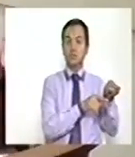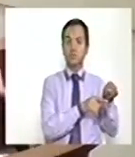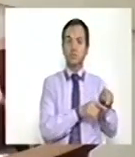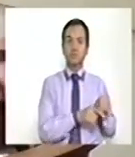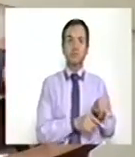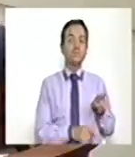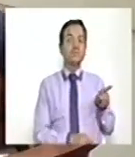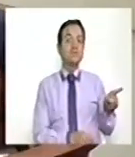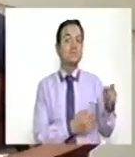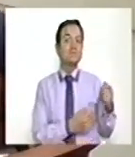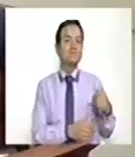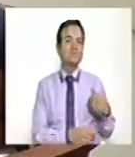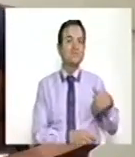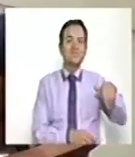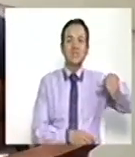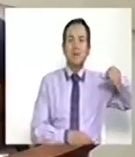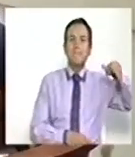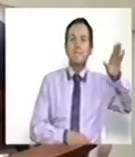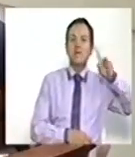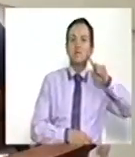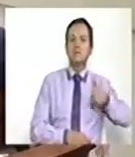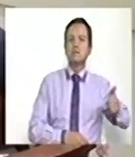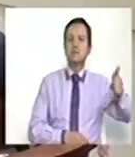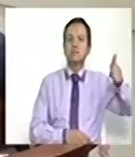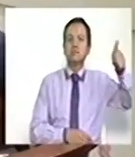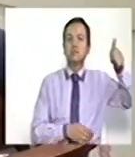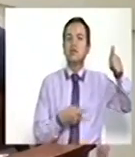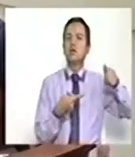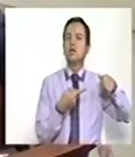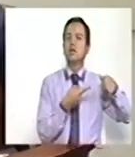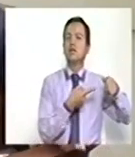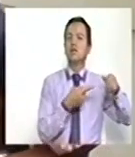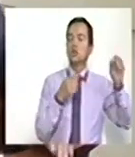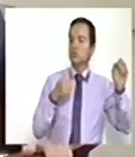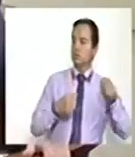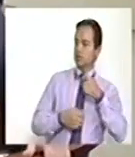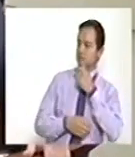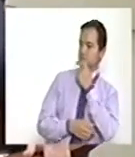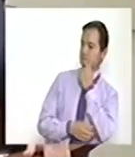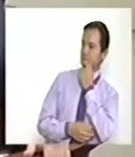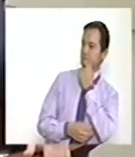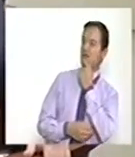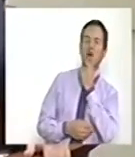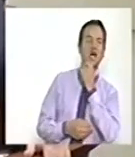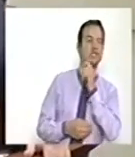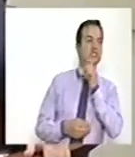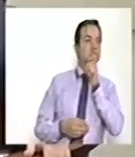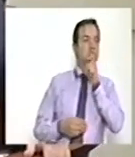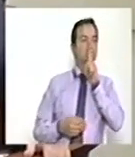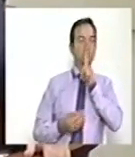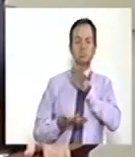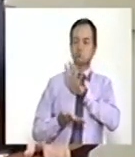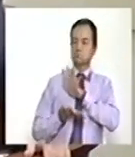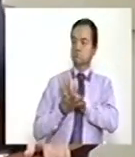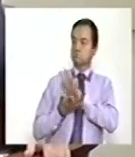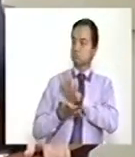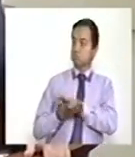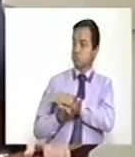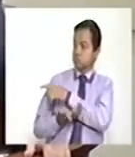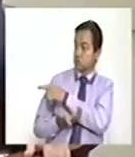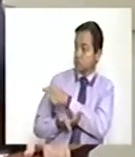quien tenía la mejor posición para favorecer ilegalmente a estos